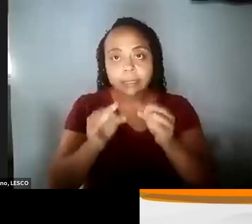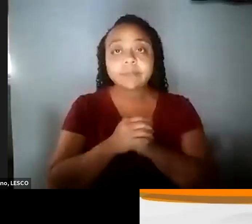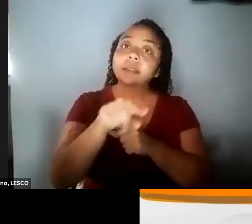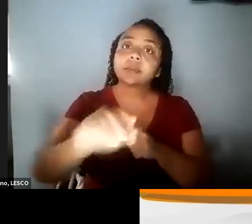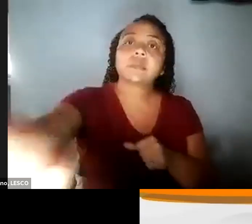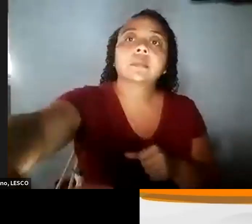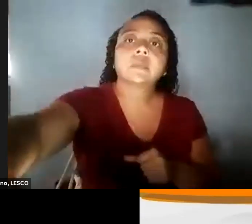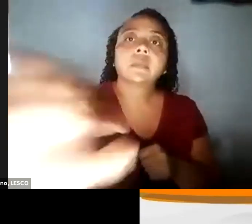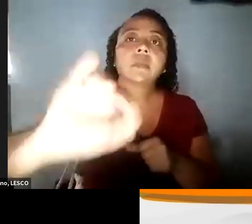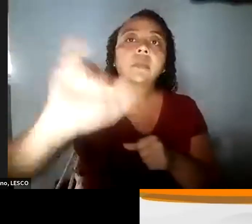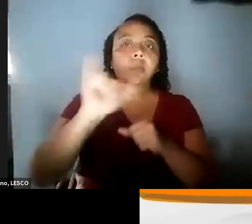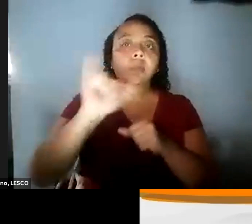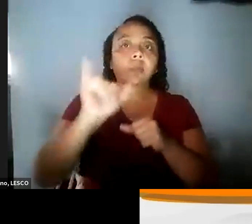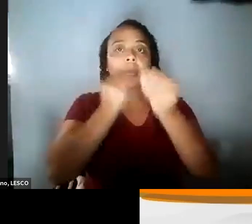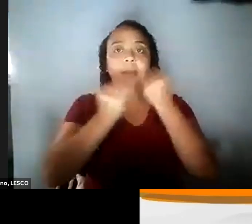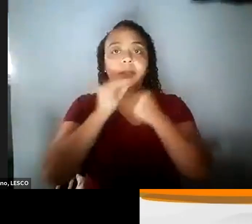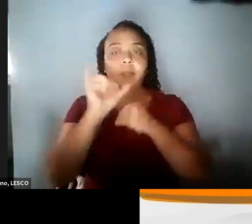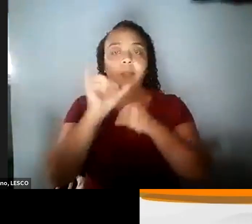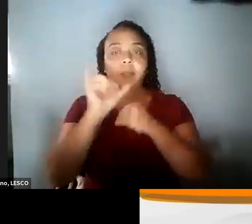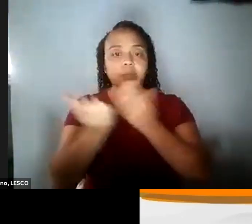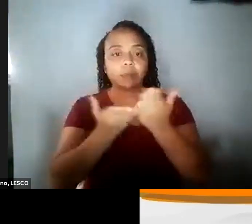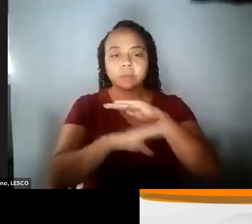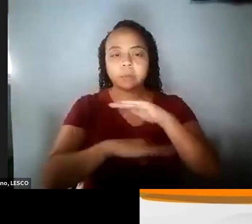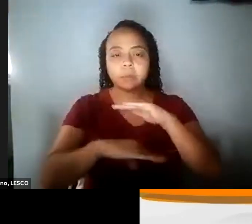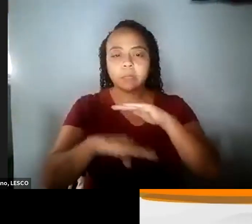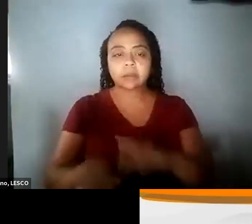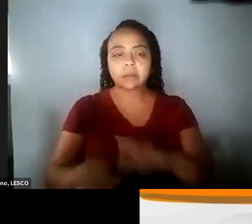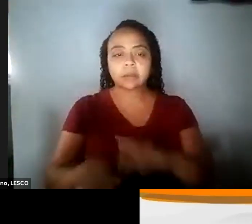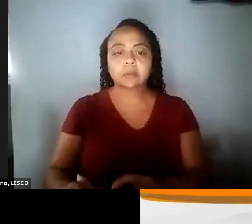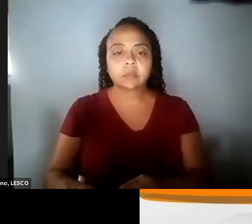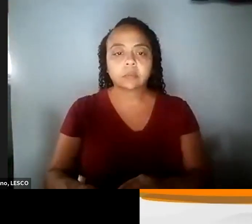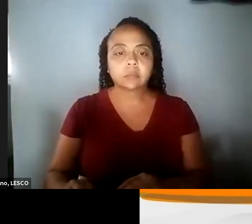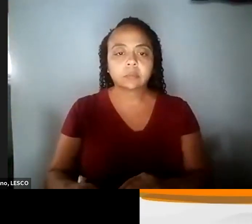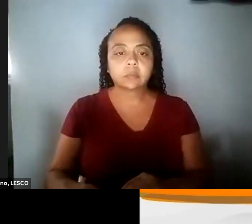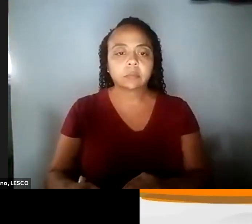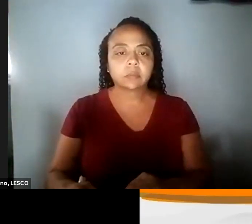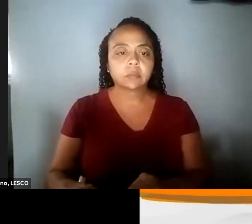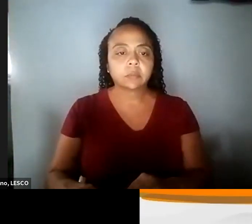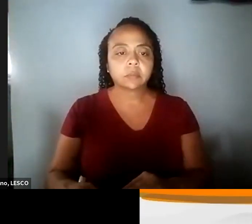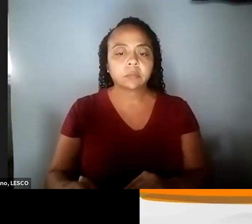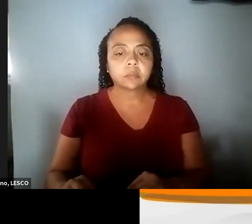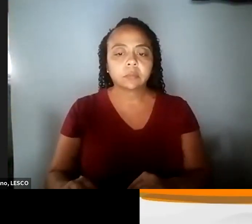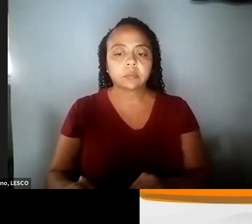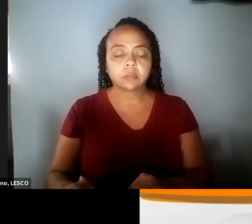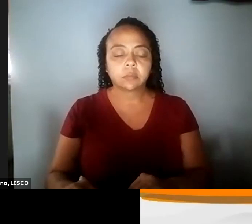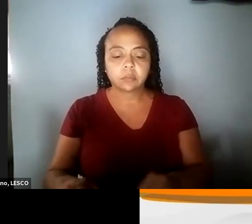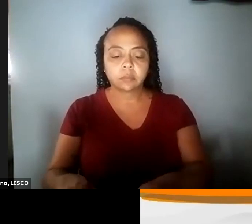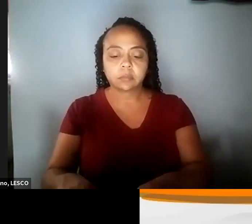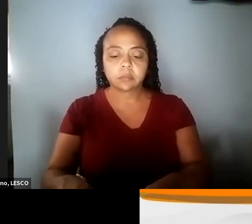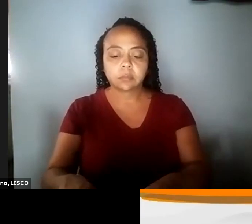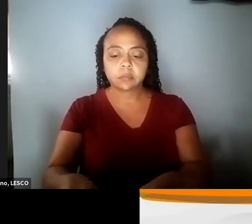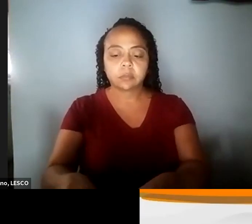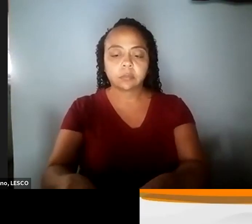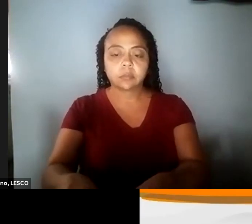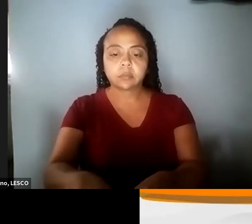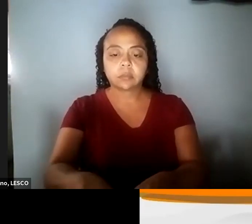alimentos como servicios base puede ver y eléctrica transporte transporte y demás sin embargo nos falta mucho para nosotros